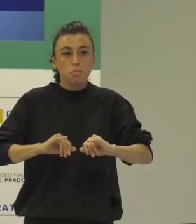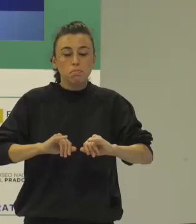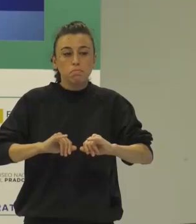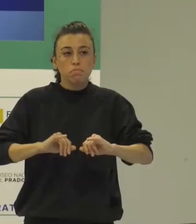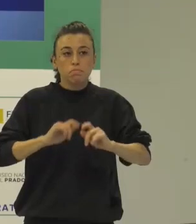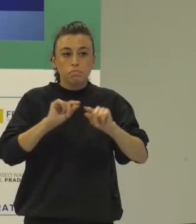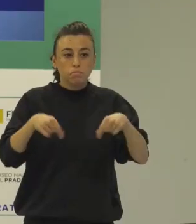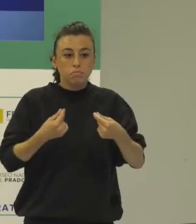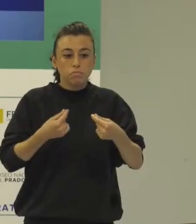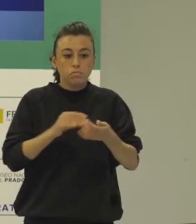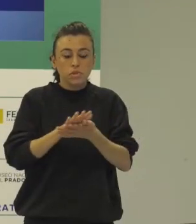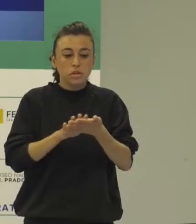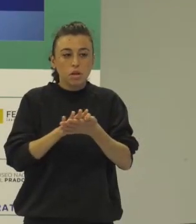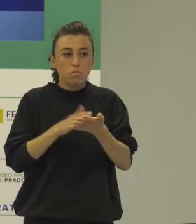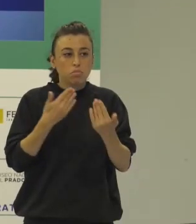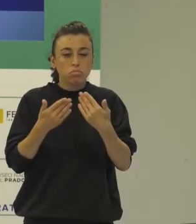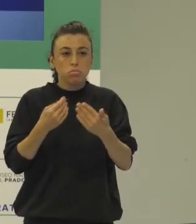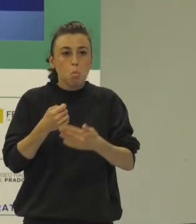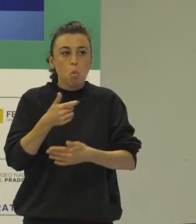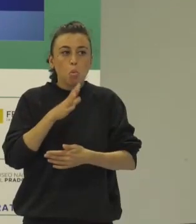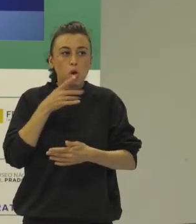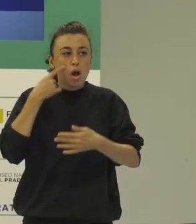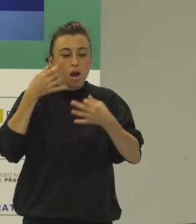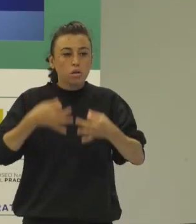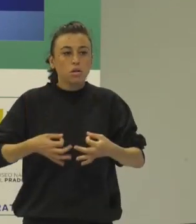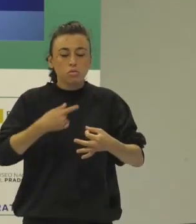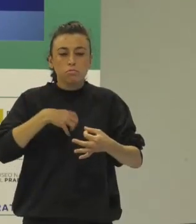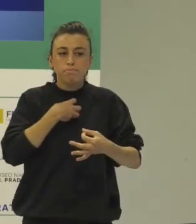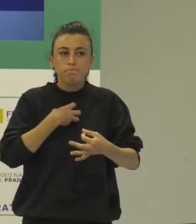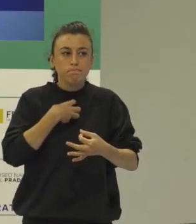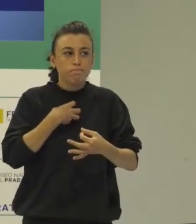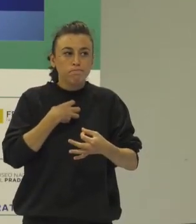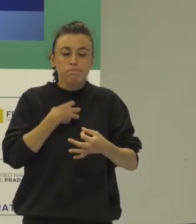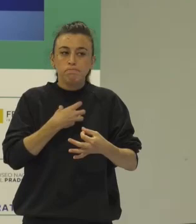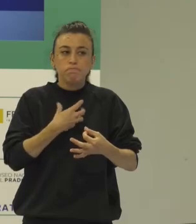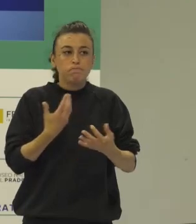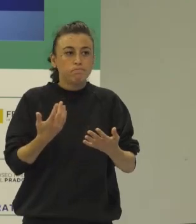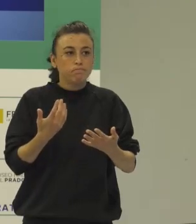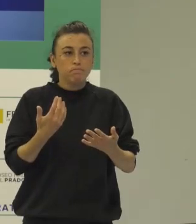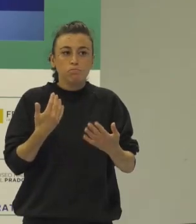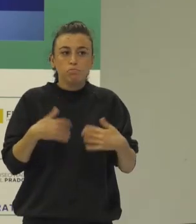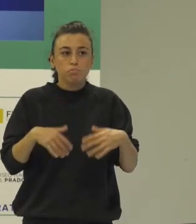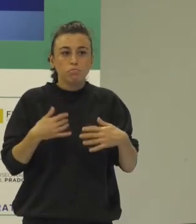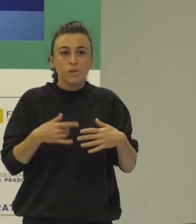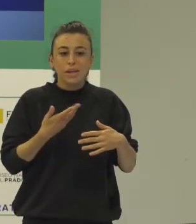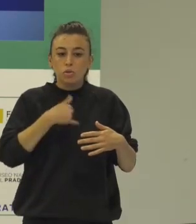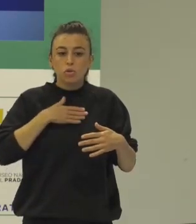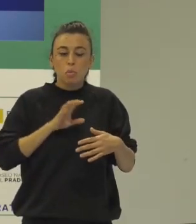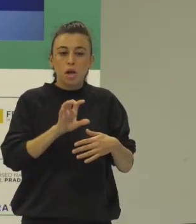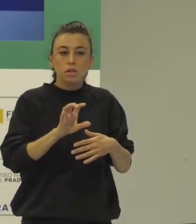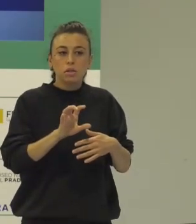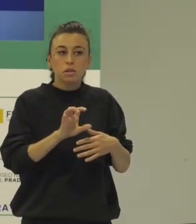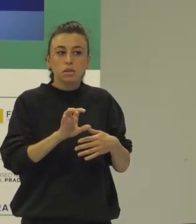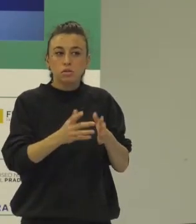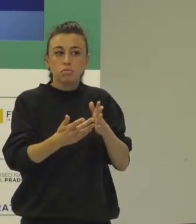poco porque en realidad creo que nos ha costado que la narrativa de lo que ocurre en nuestro país sea lo suficientemente comprensivo, puesto